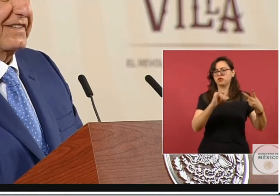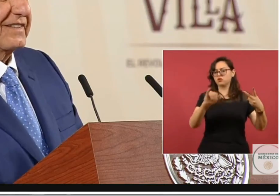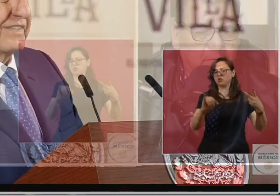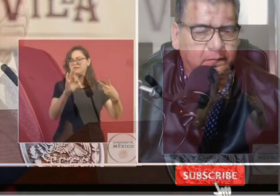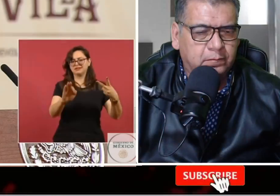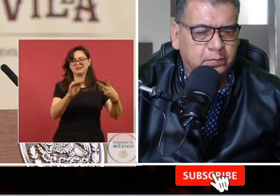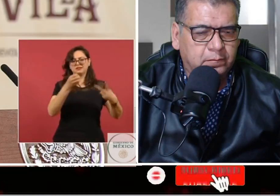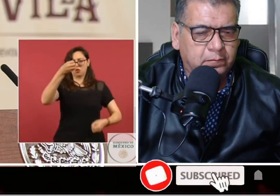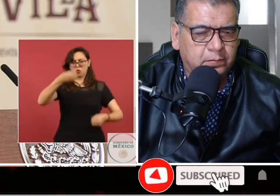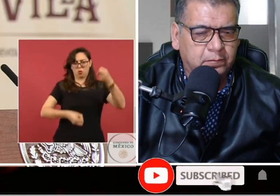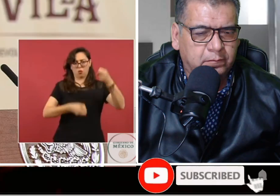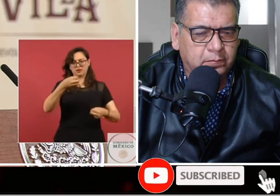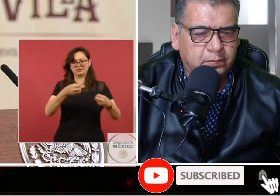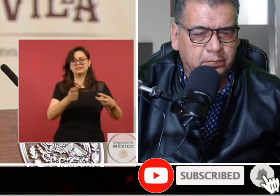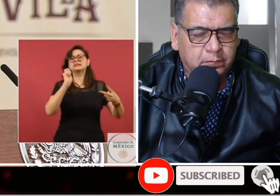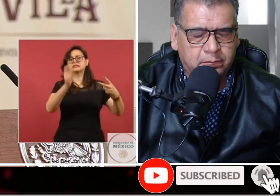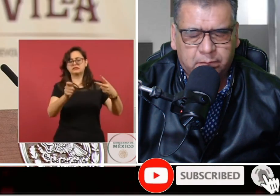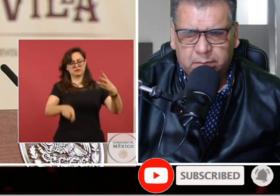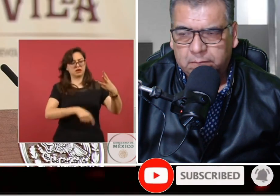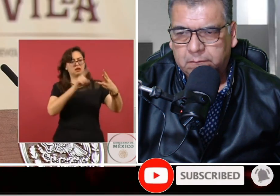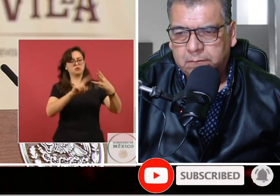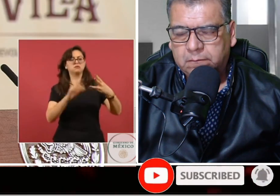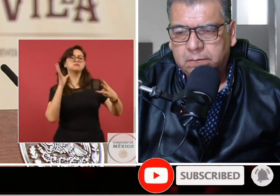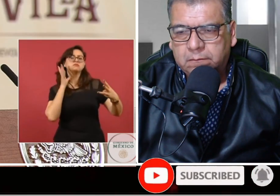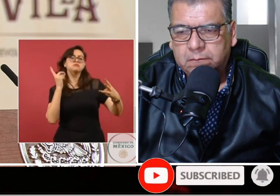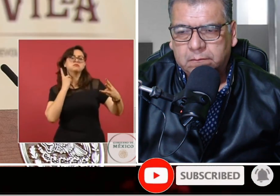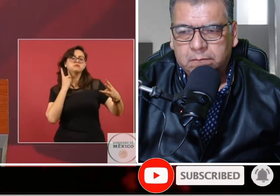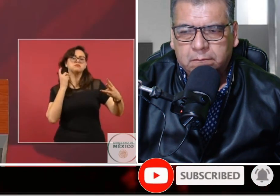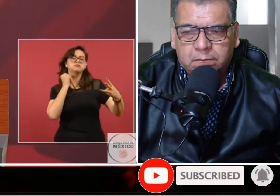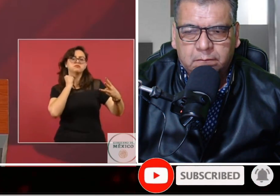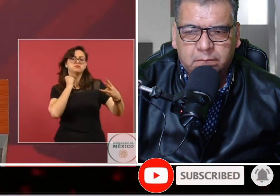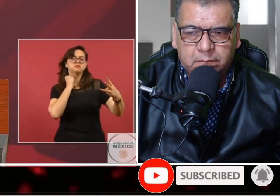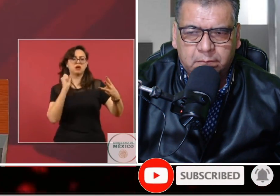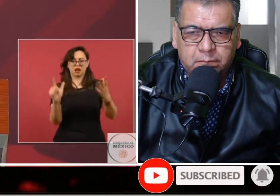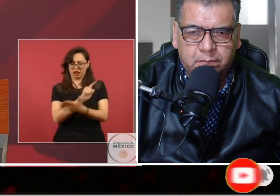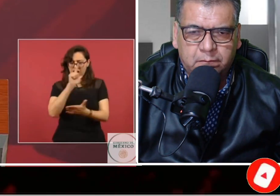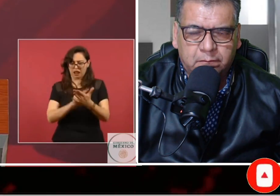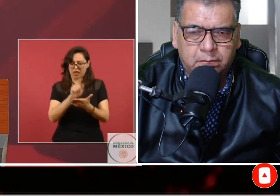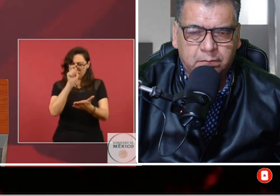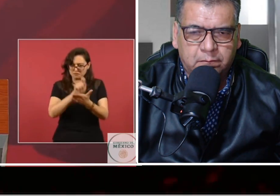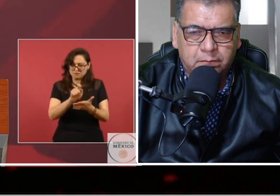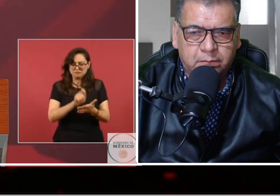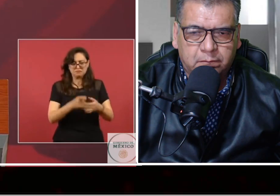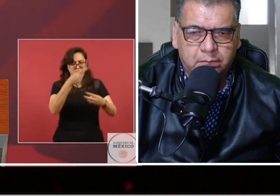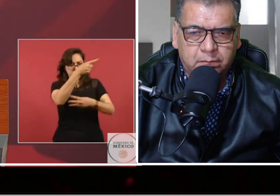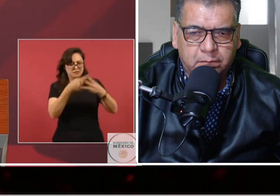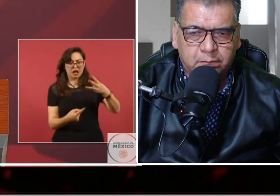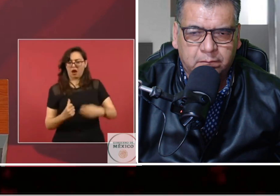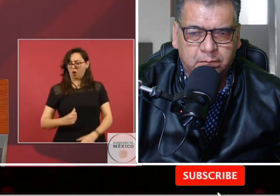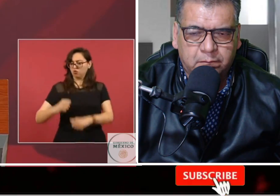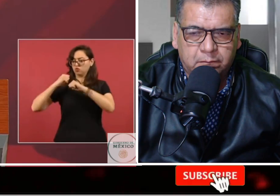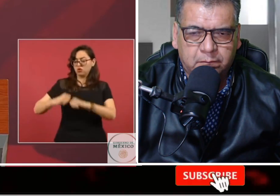si existe división, equilibrio entre los poderes, si hay realmente